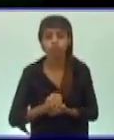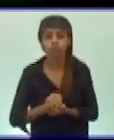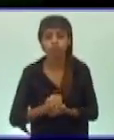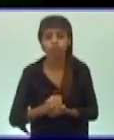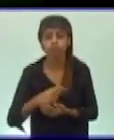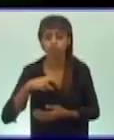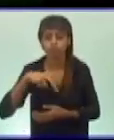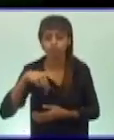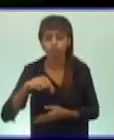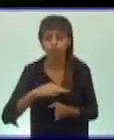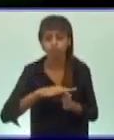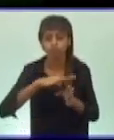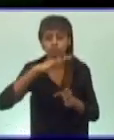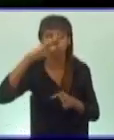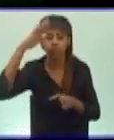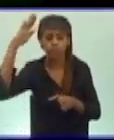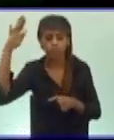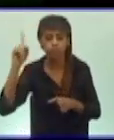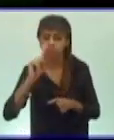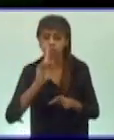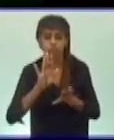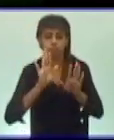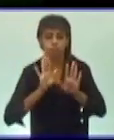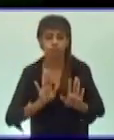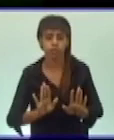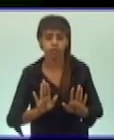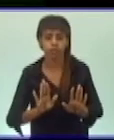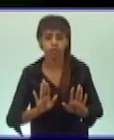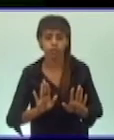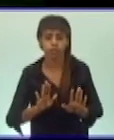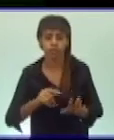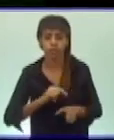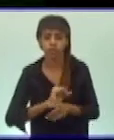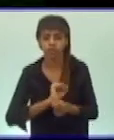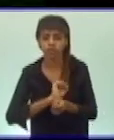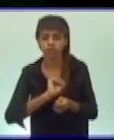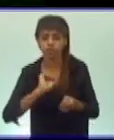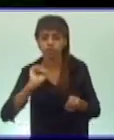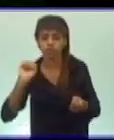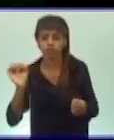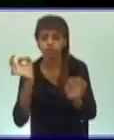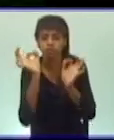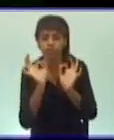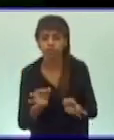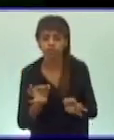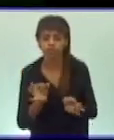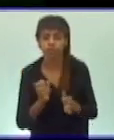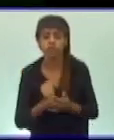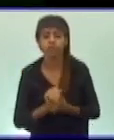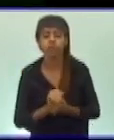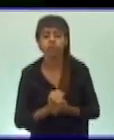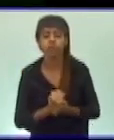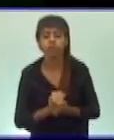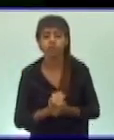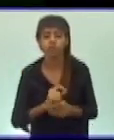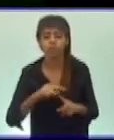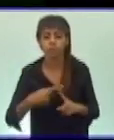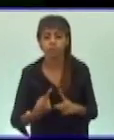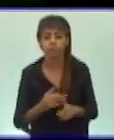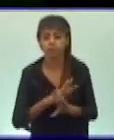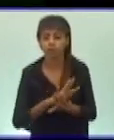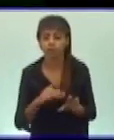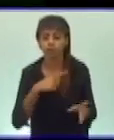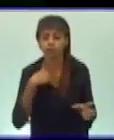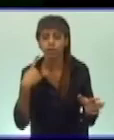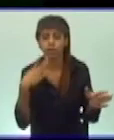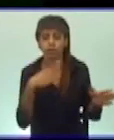marcha de gigantes ya no se detendrá hasta conquistar la verdadera independencia por la que ya han muerto